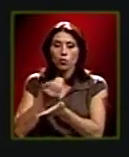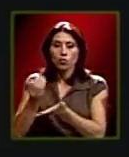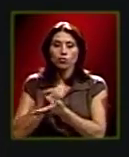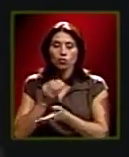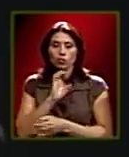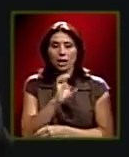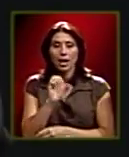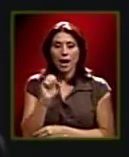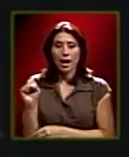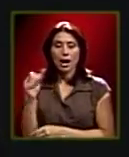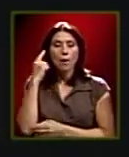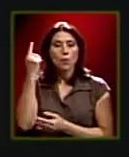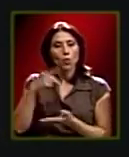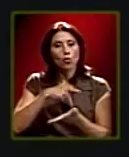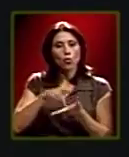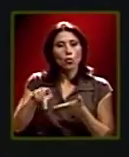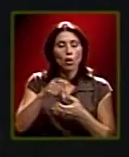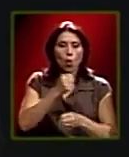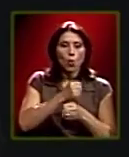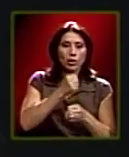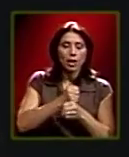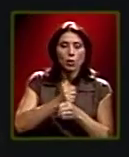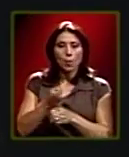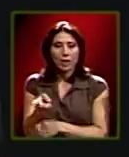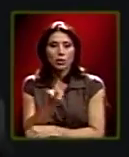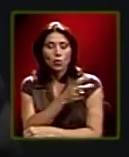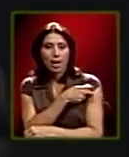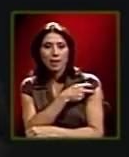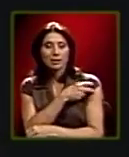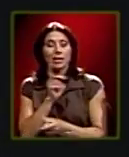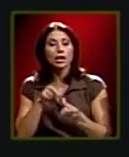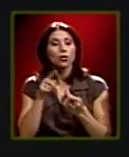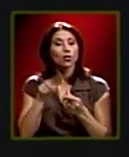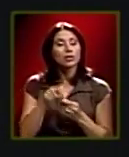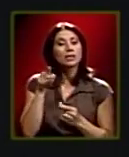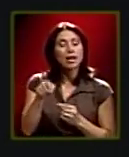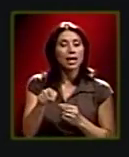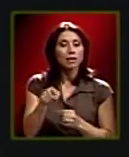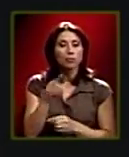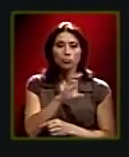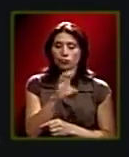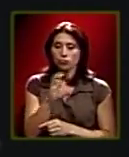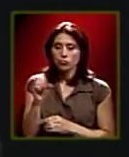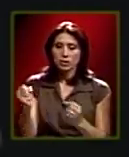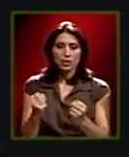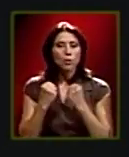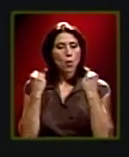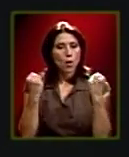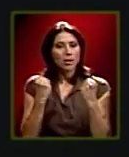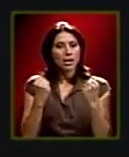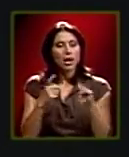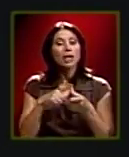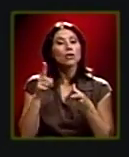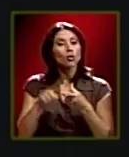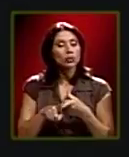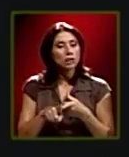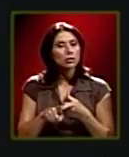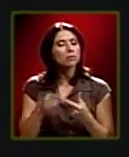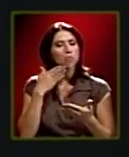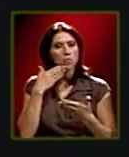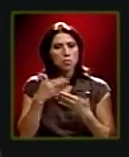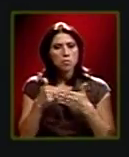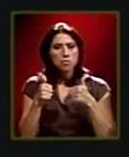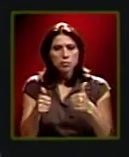cuotas obrero-patronales. Y de ese aspecto, pues él se fortalecía como Caja del Seguro. Entonces, digamos que es legítimo